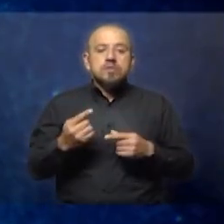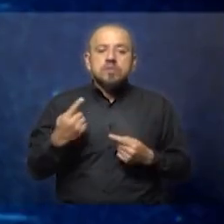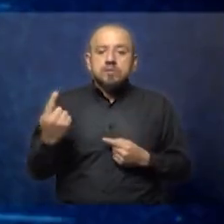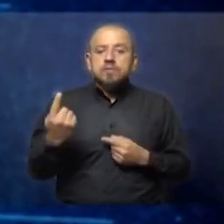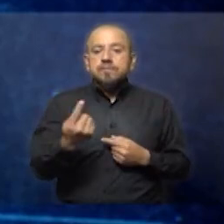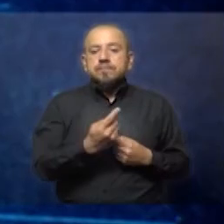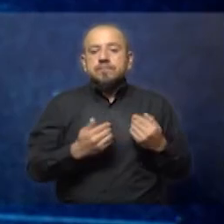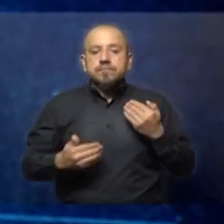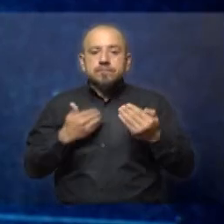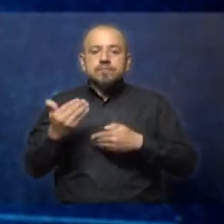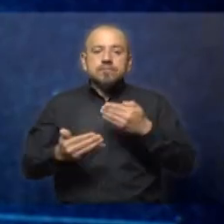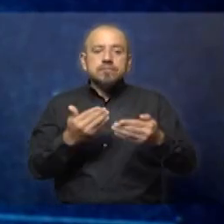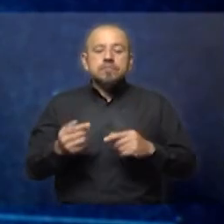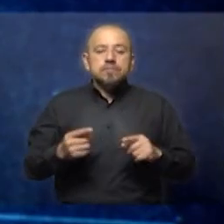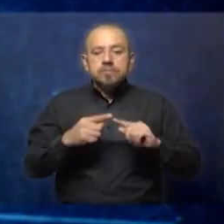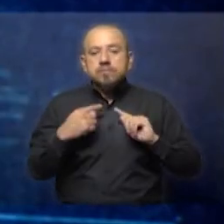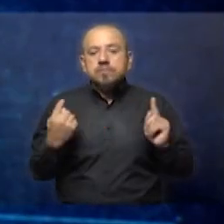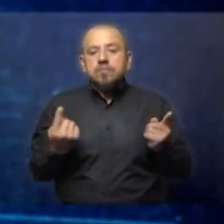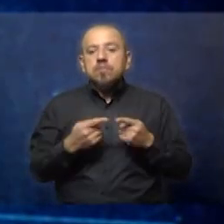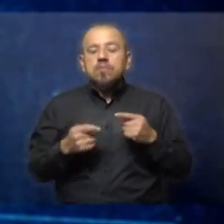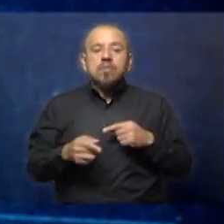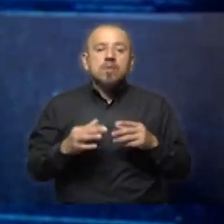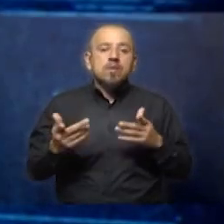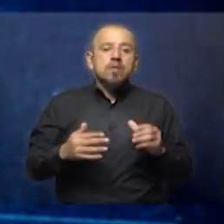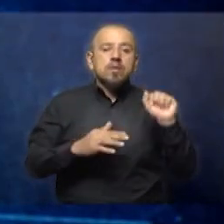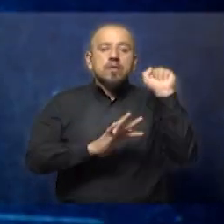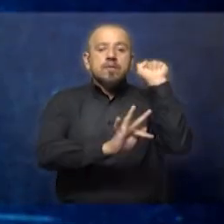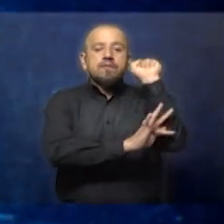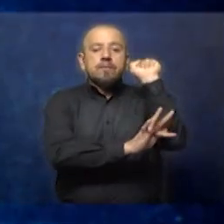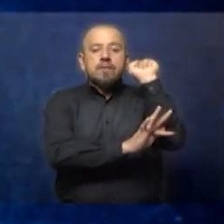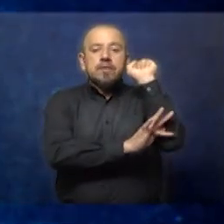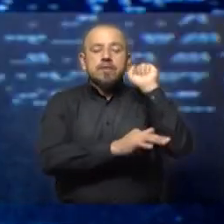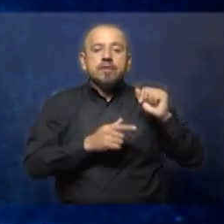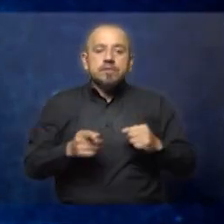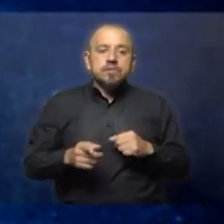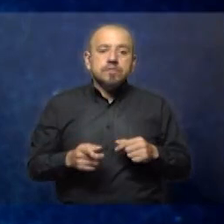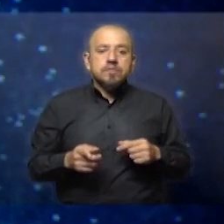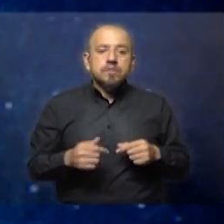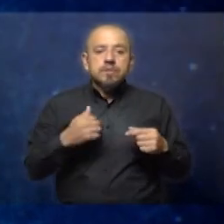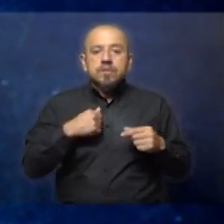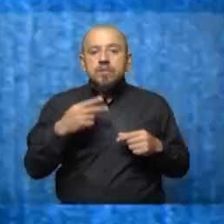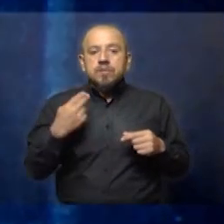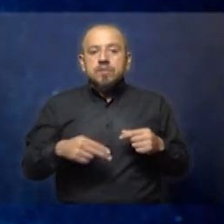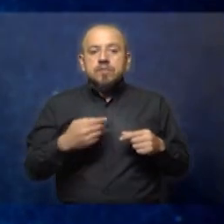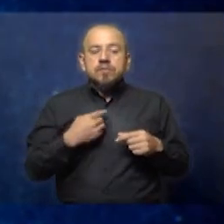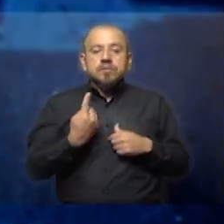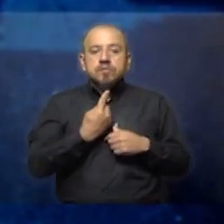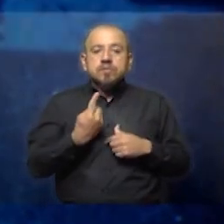y el proceso colectivo tiene que ver con que la feministas nunca hemos sido individualmente